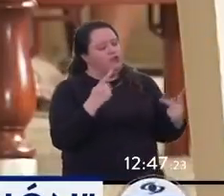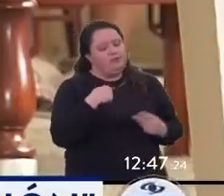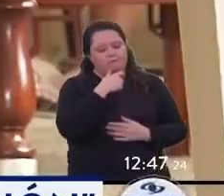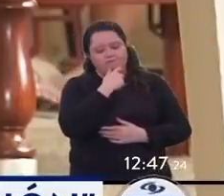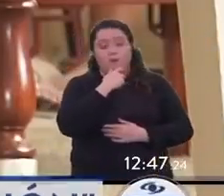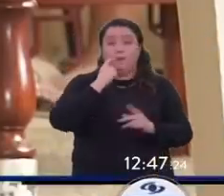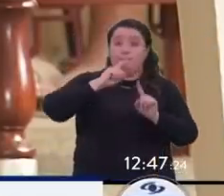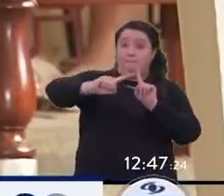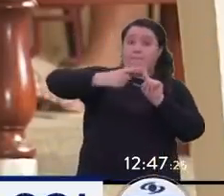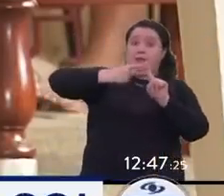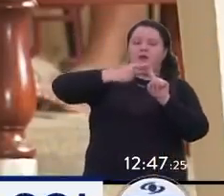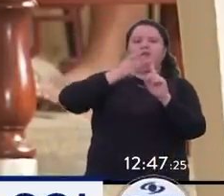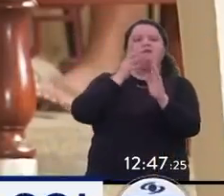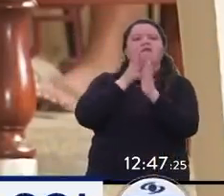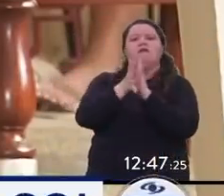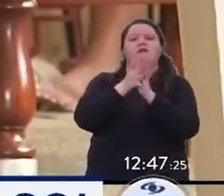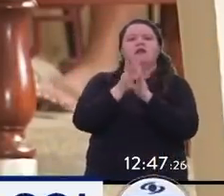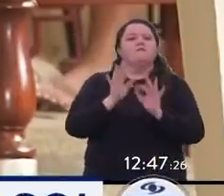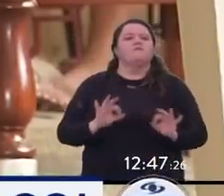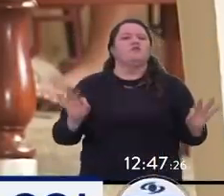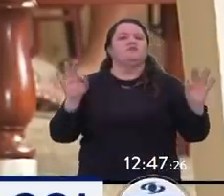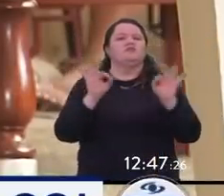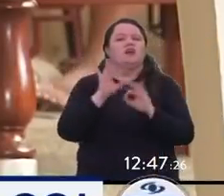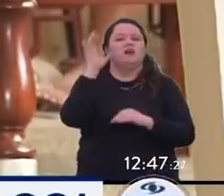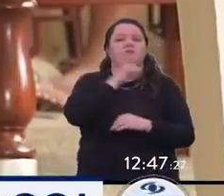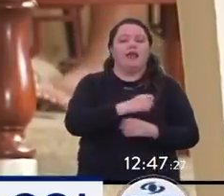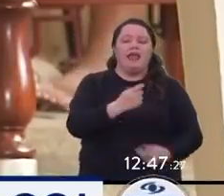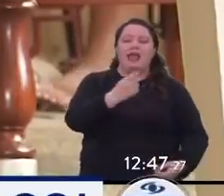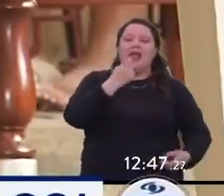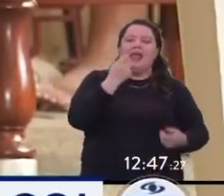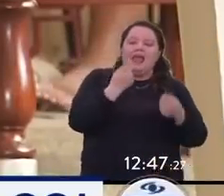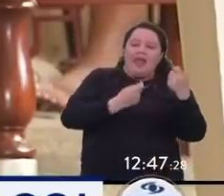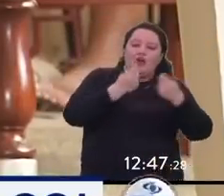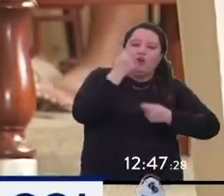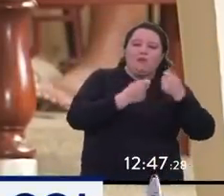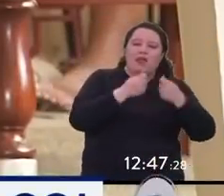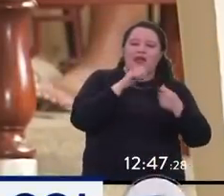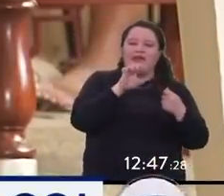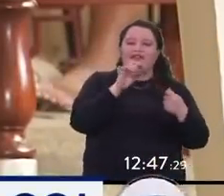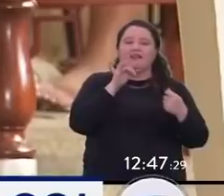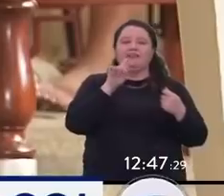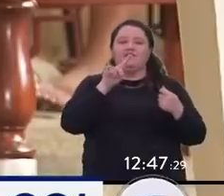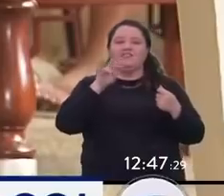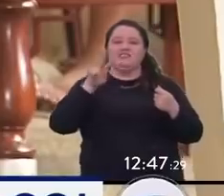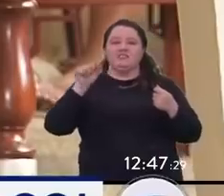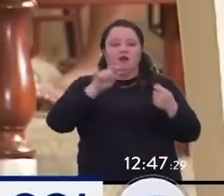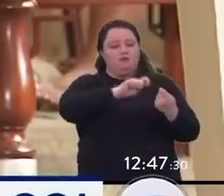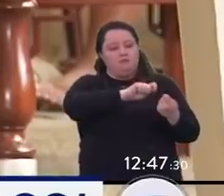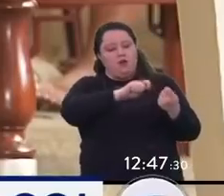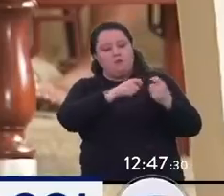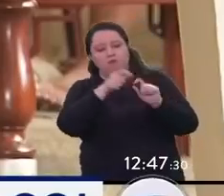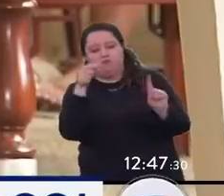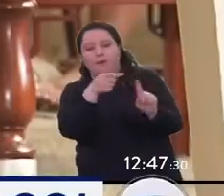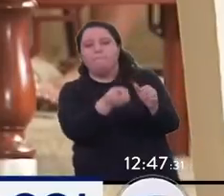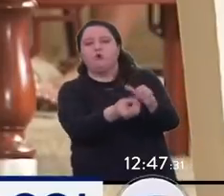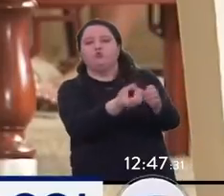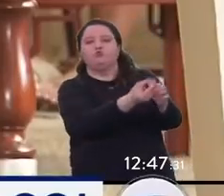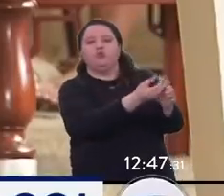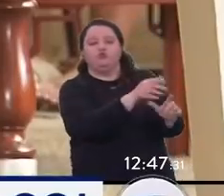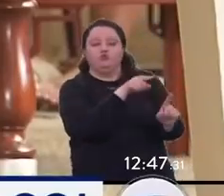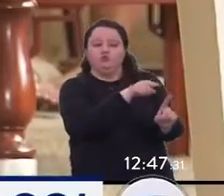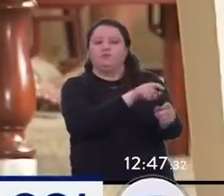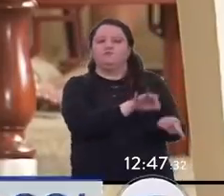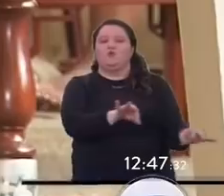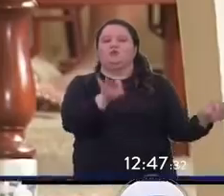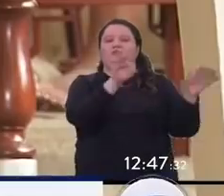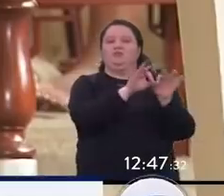Primero hemos dicho que hay que hacer un tránsito de la economía extractivista hacia la producción, ¿sí?